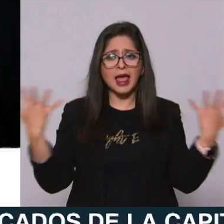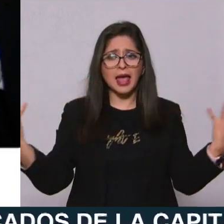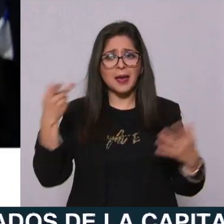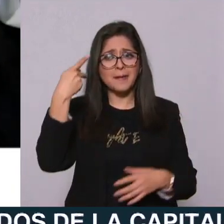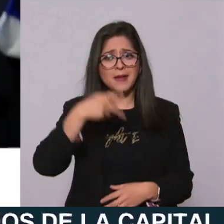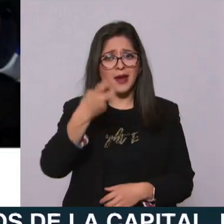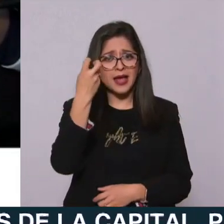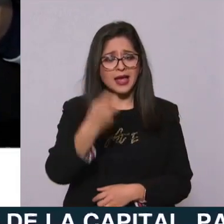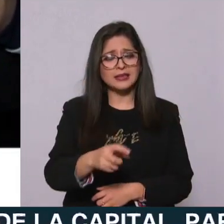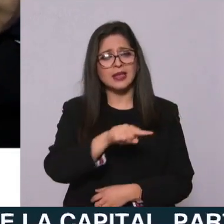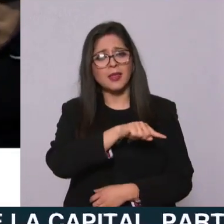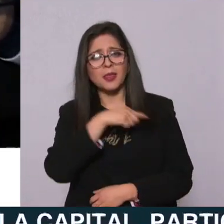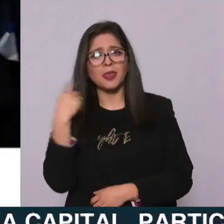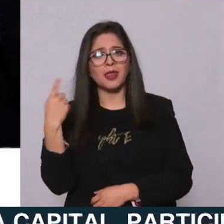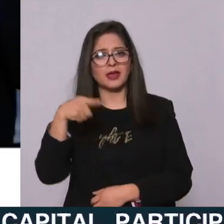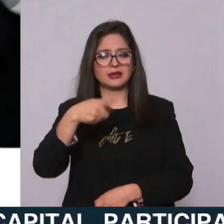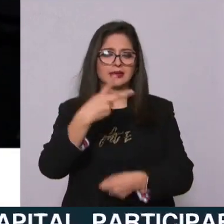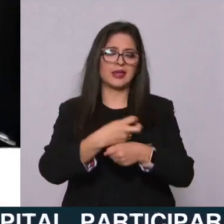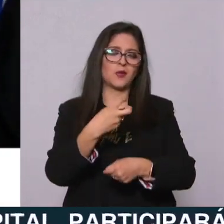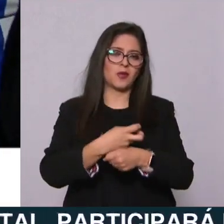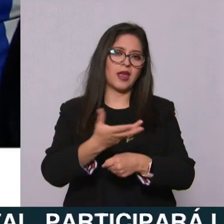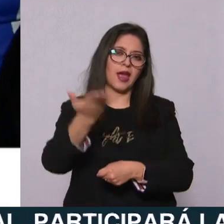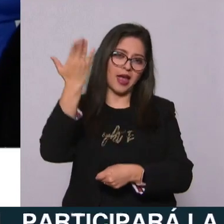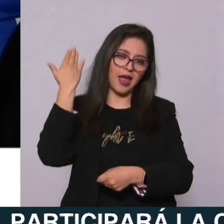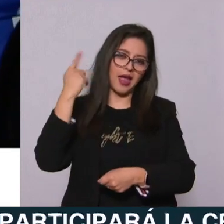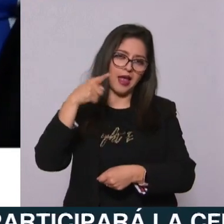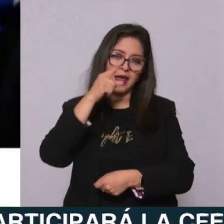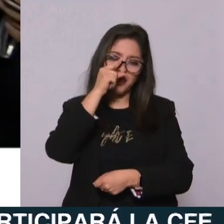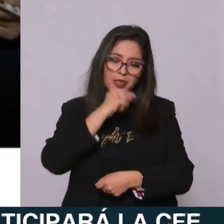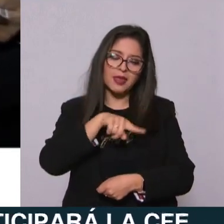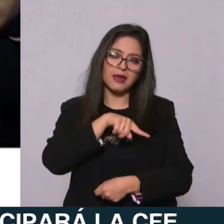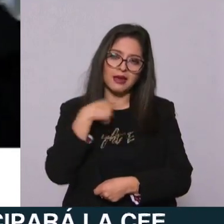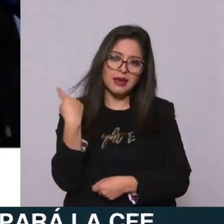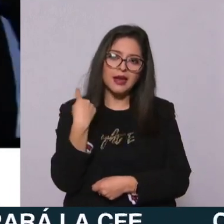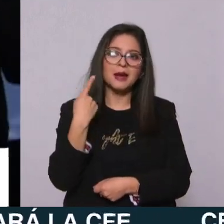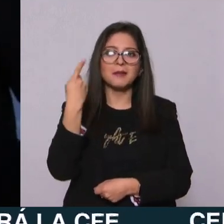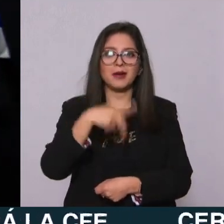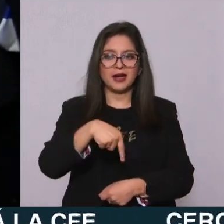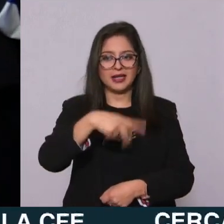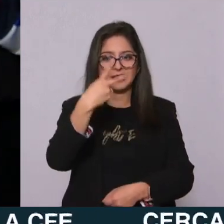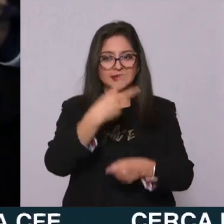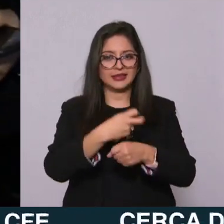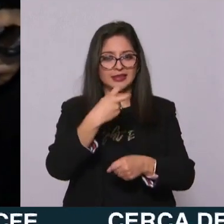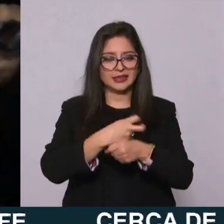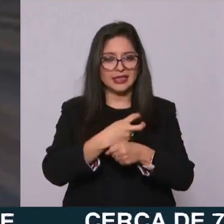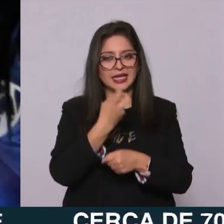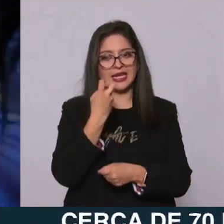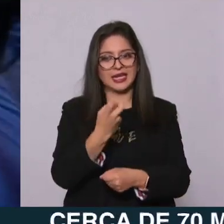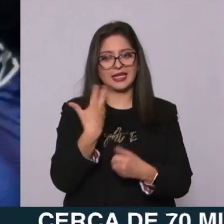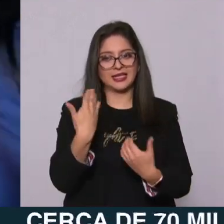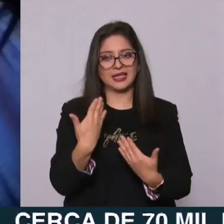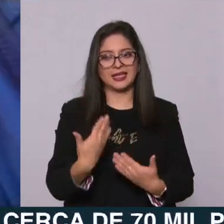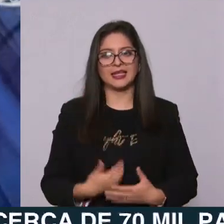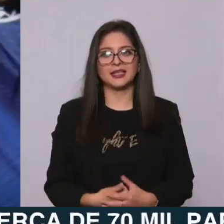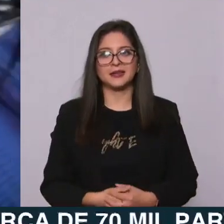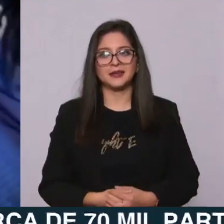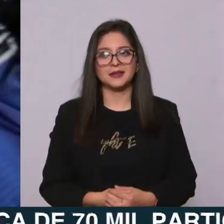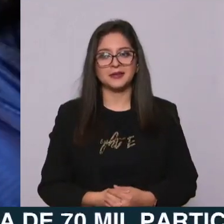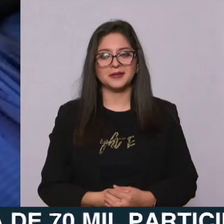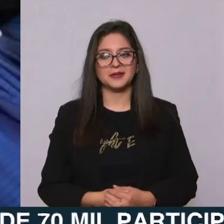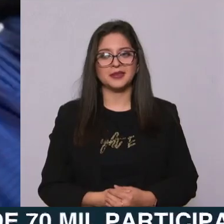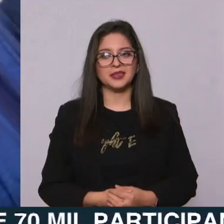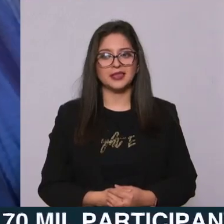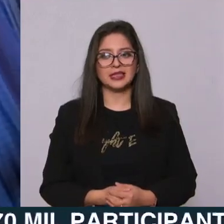derrota más grande en su estadio. Bueno, la segunda, porque ya perdieron también. Entonces, esta va a ser la más grande. Texas. Yo en medio